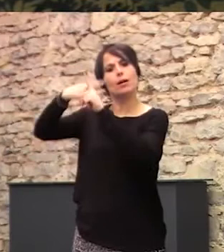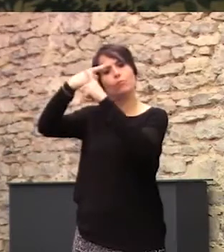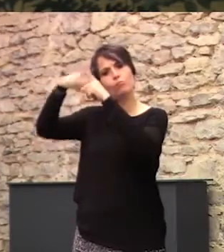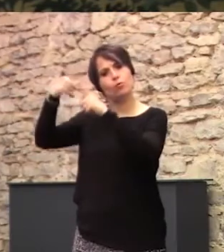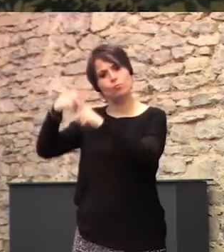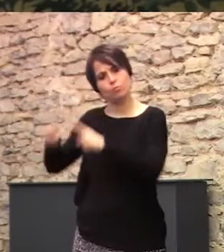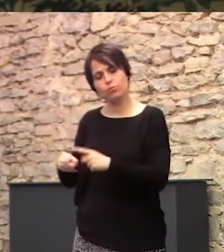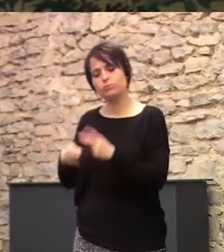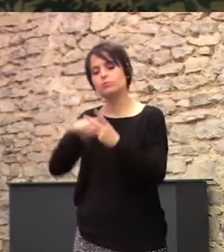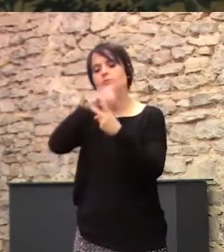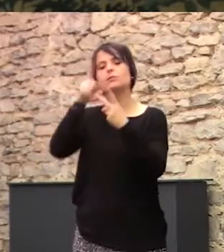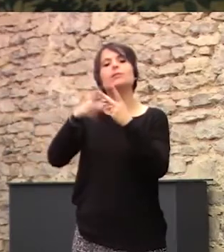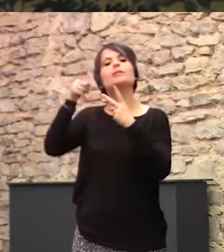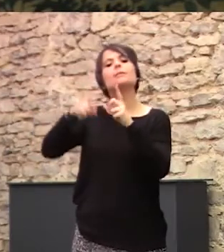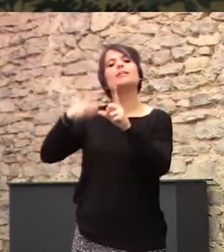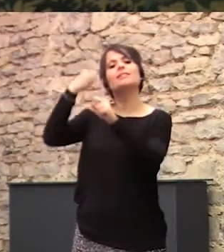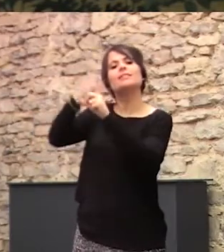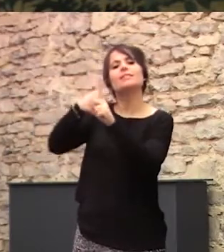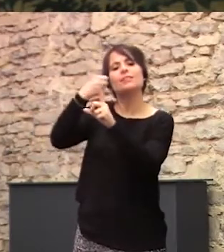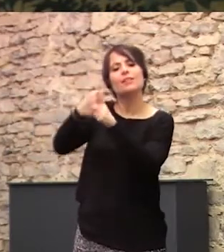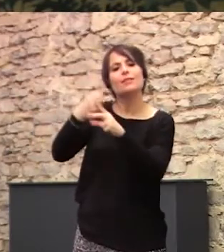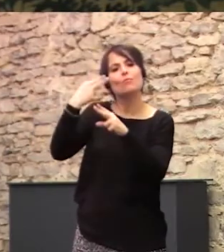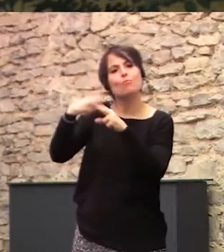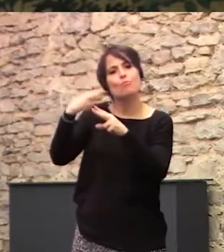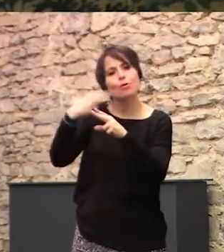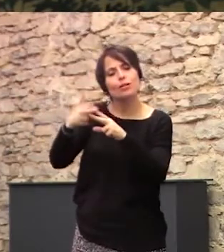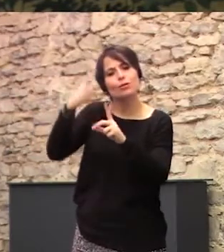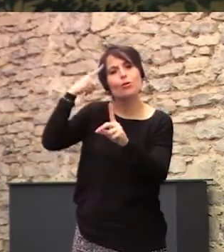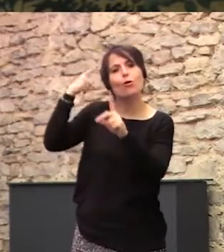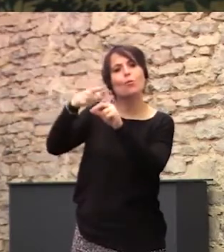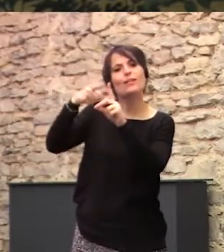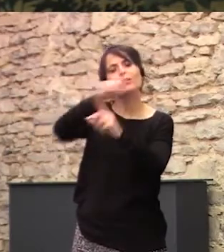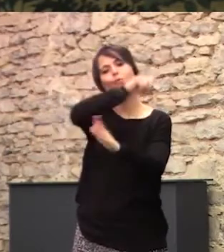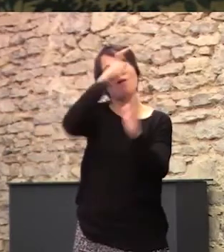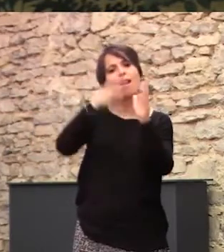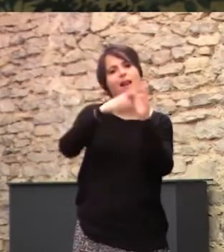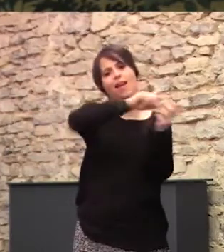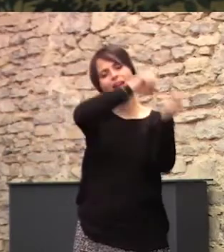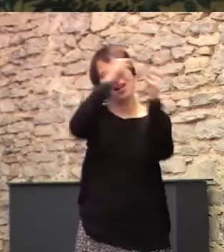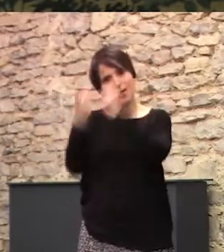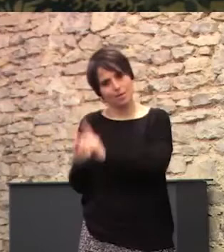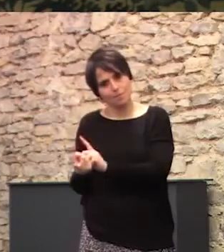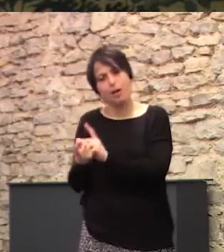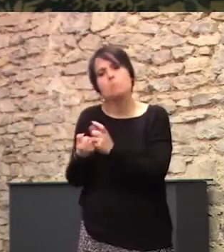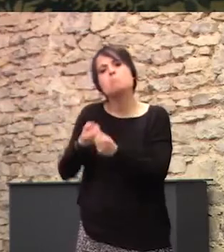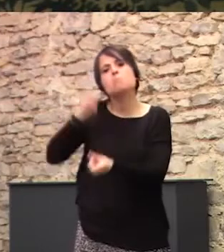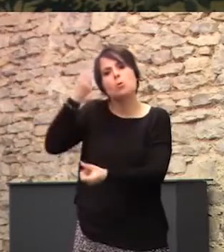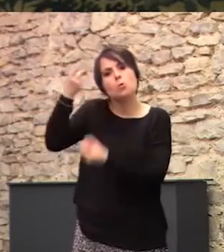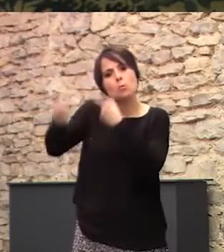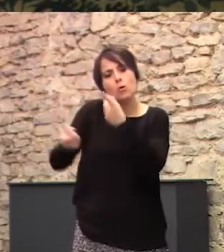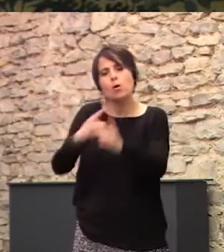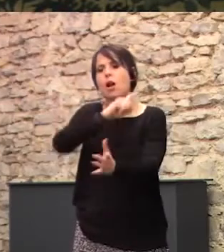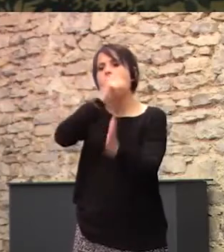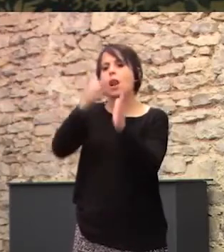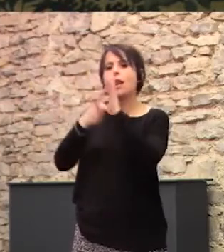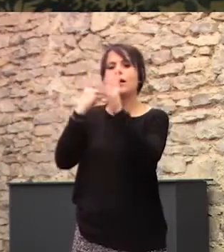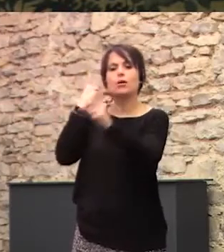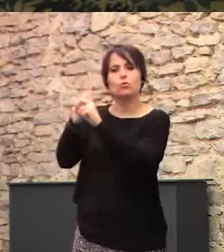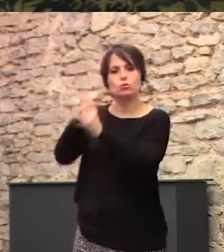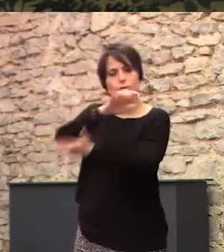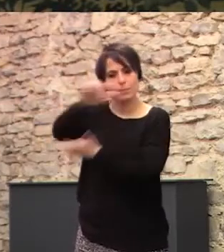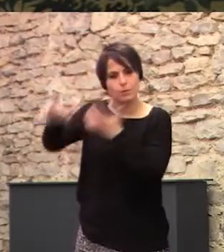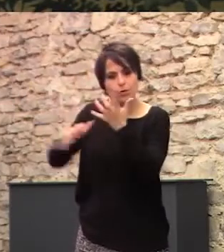La reivindicación política que conduce a cambios legislativos. Se están haciendo poco a poco, leyes contra la violencia contra